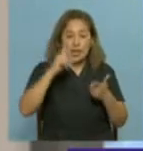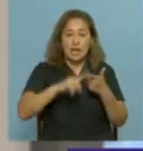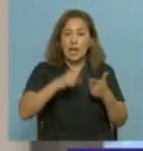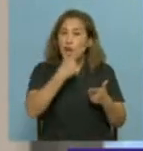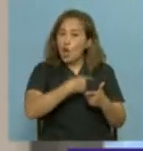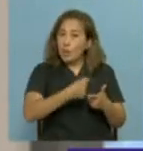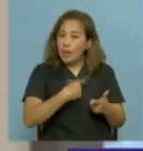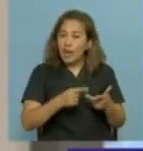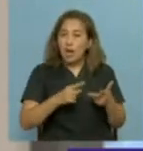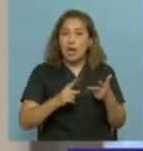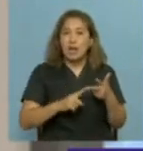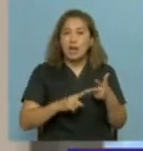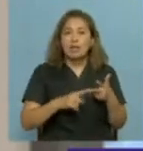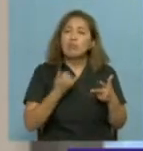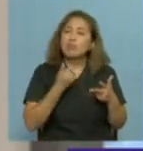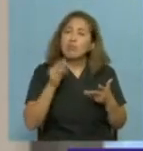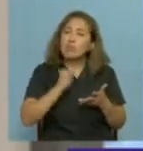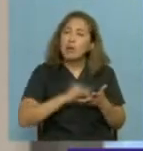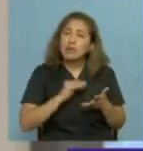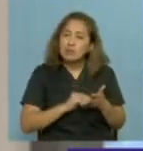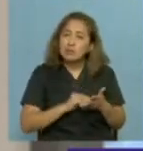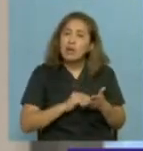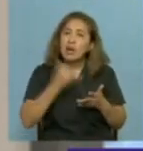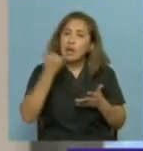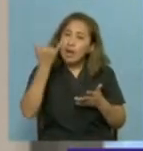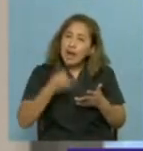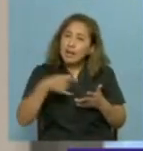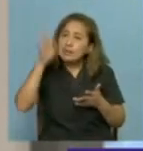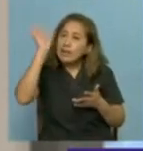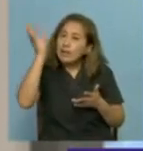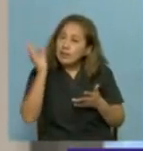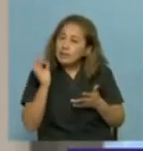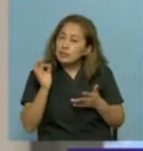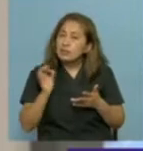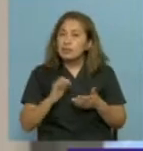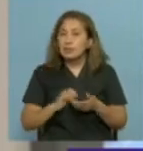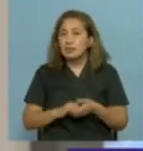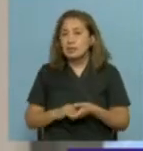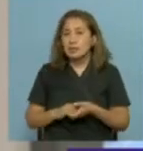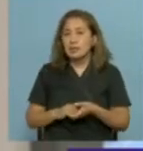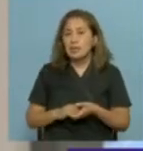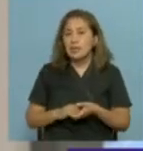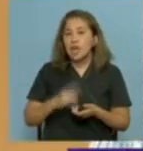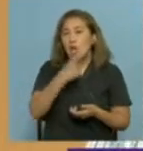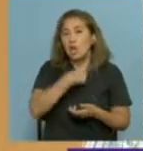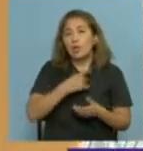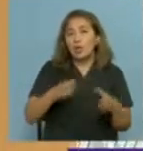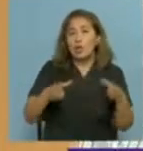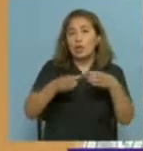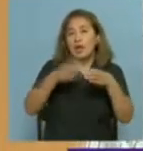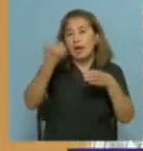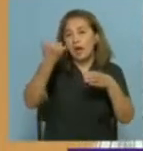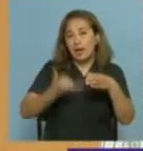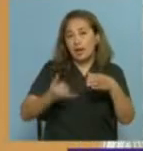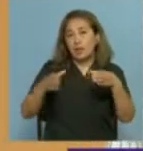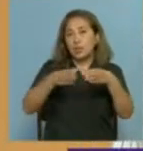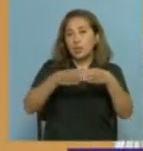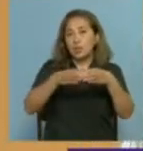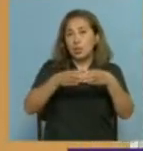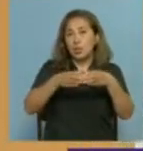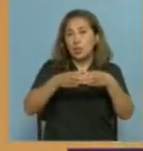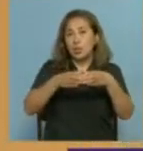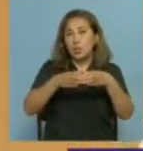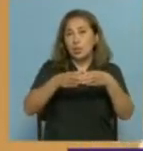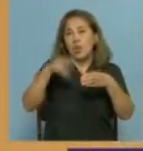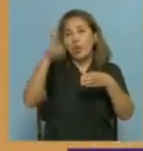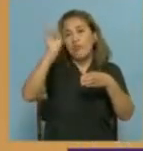tengo entendido en otras direcciones tenía voz en los sitios en los perales hay un grupo o sea que de